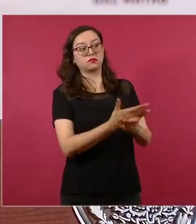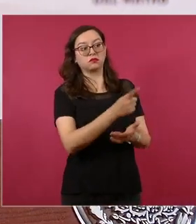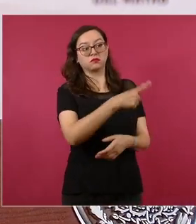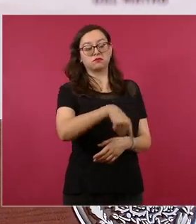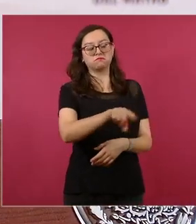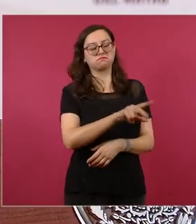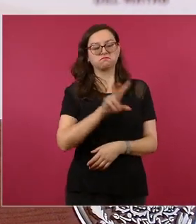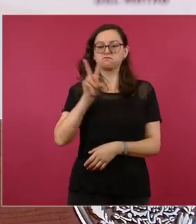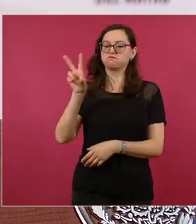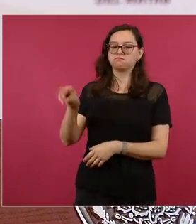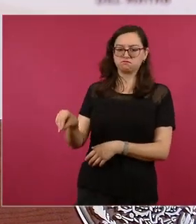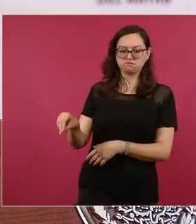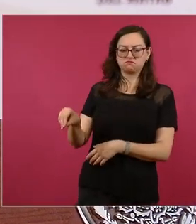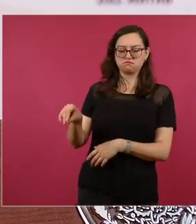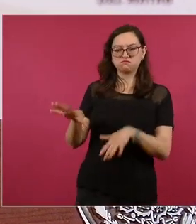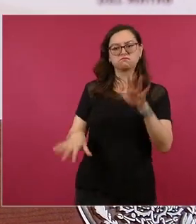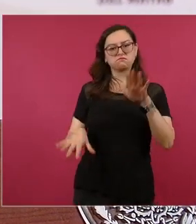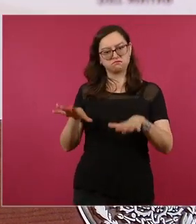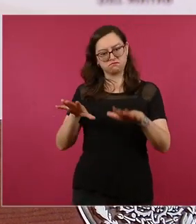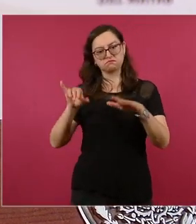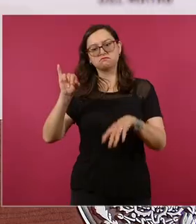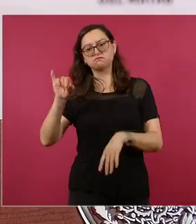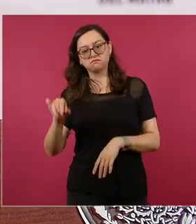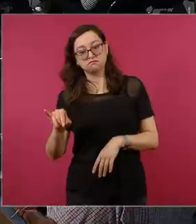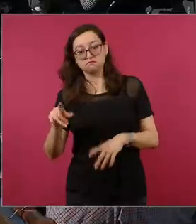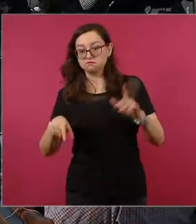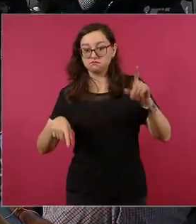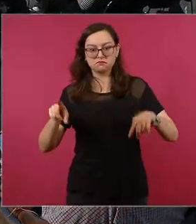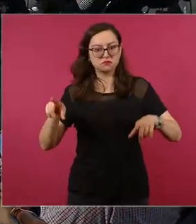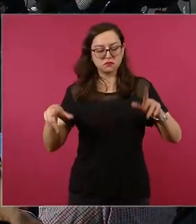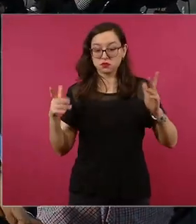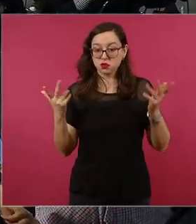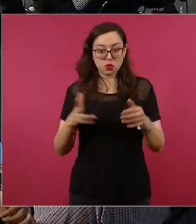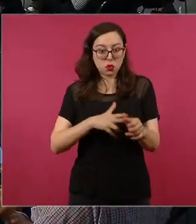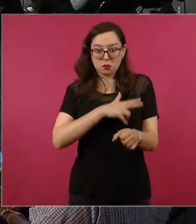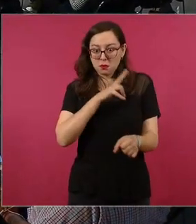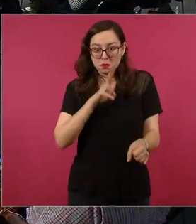Pero estamos hablando de